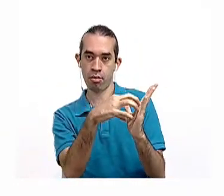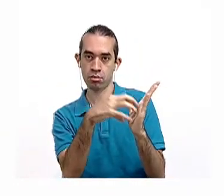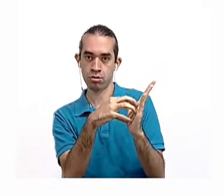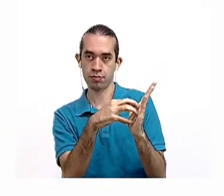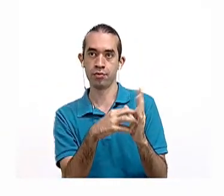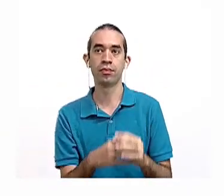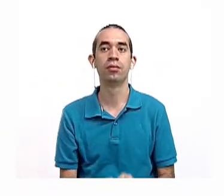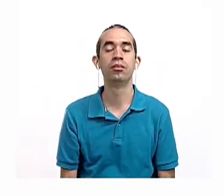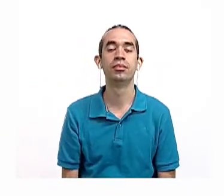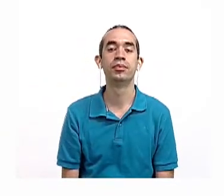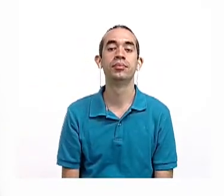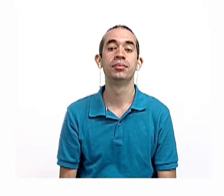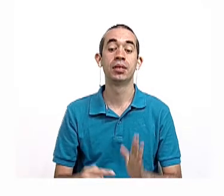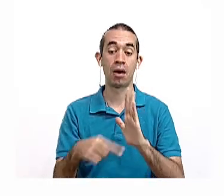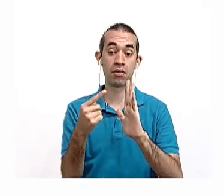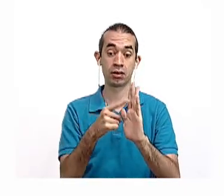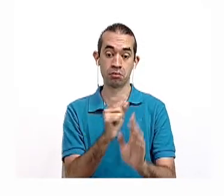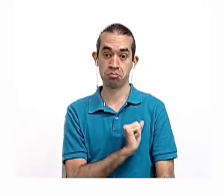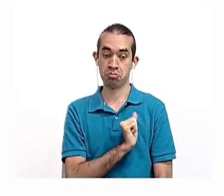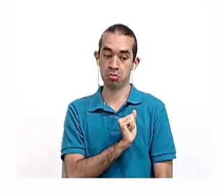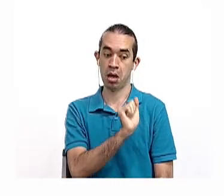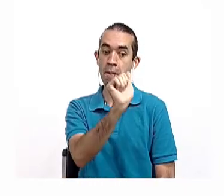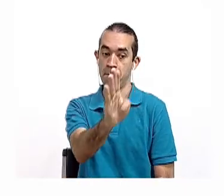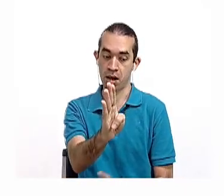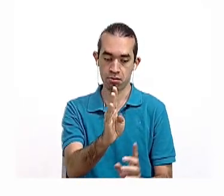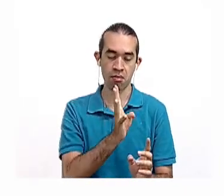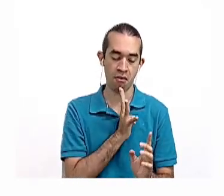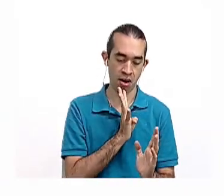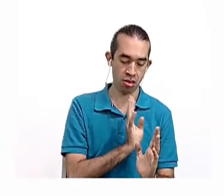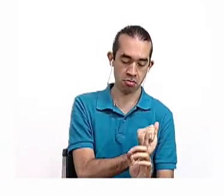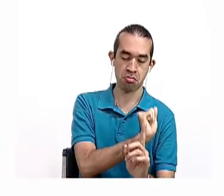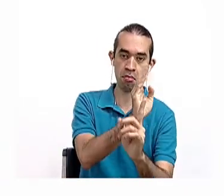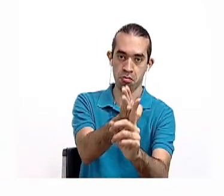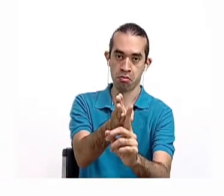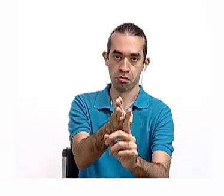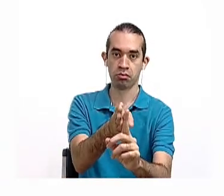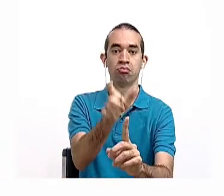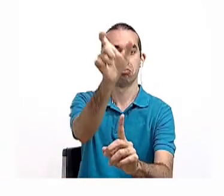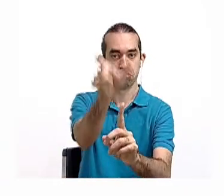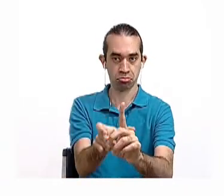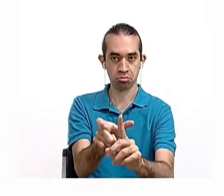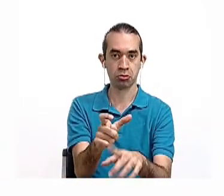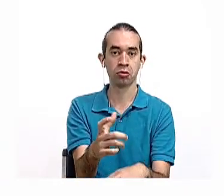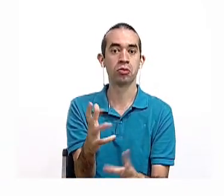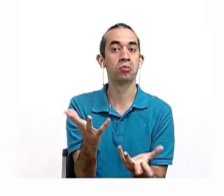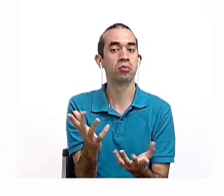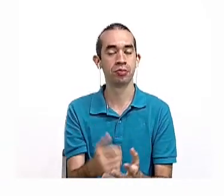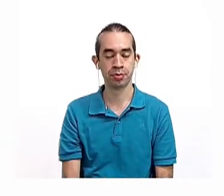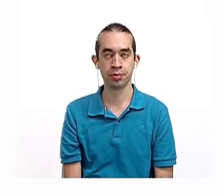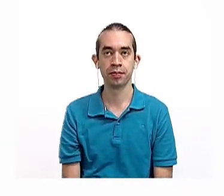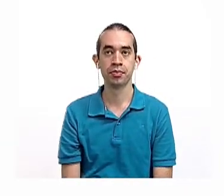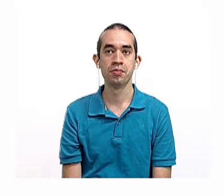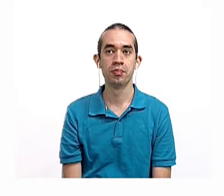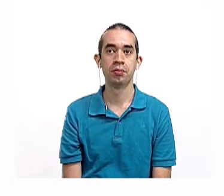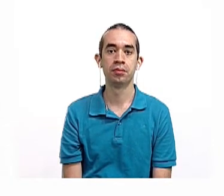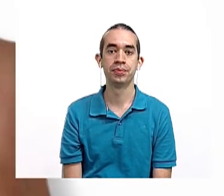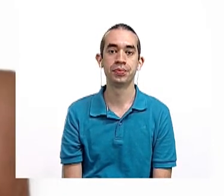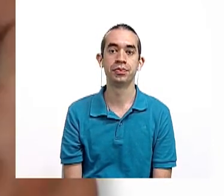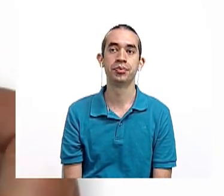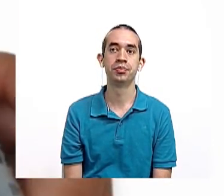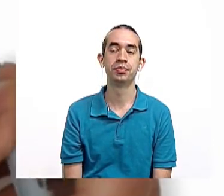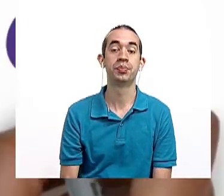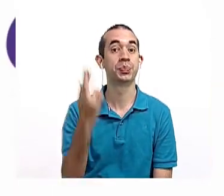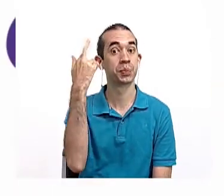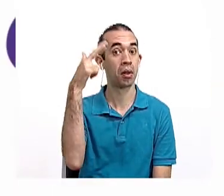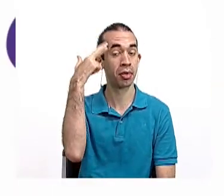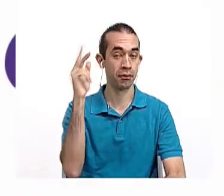En ocasiones el hablante se dirigirá a un tú lírico, a un receptor en específico. El motivo